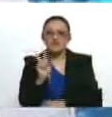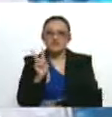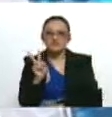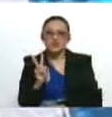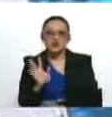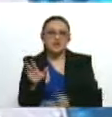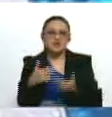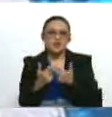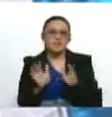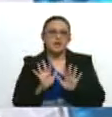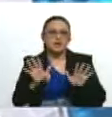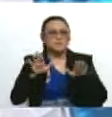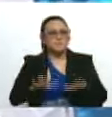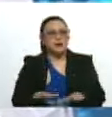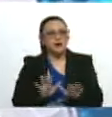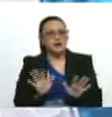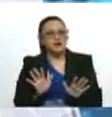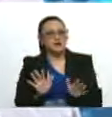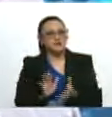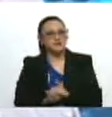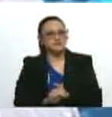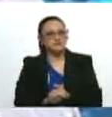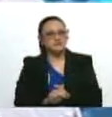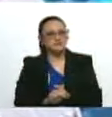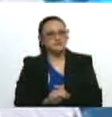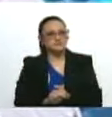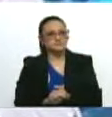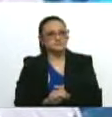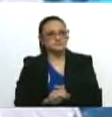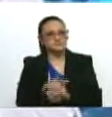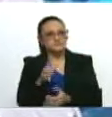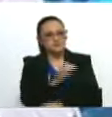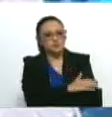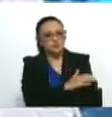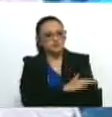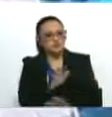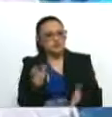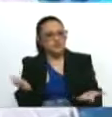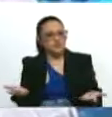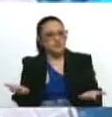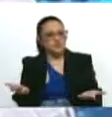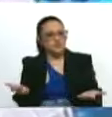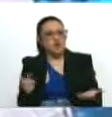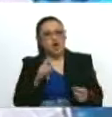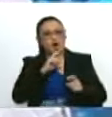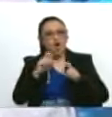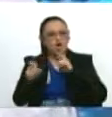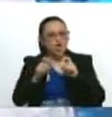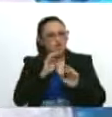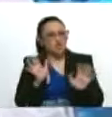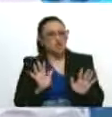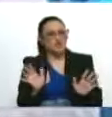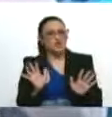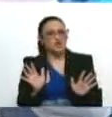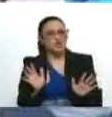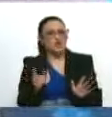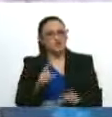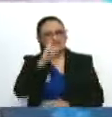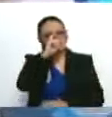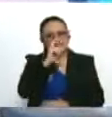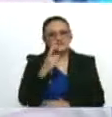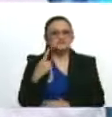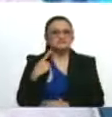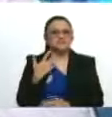ya. ¿Hasta cuándo esta derecha llena de odio y de deseo de venganza?